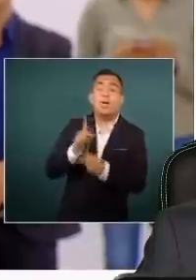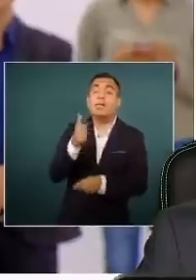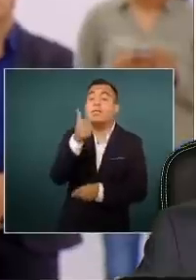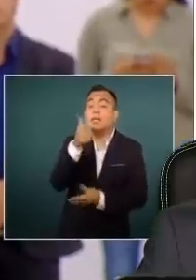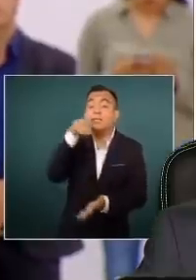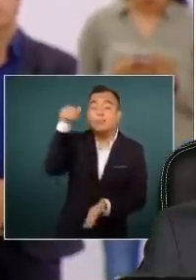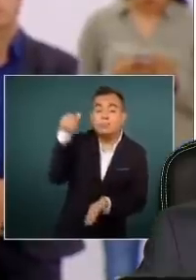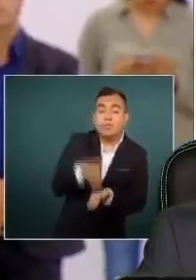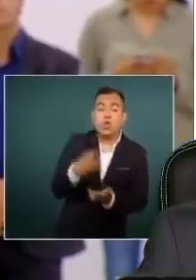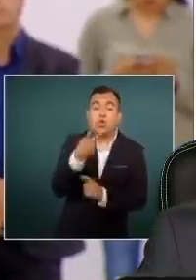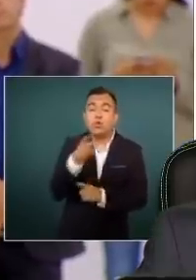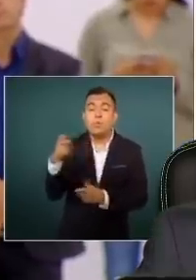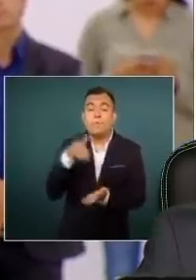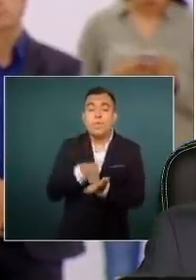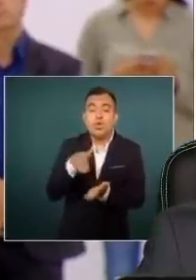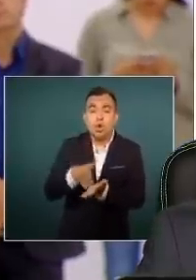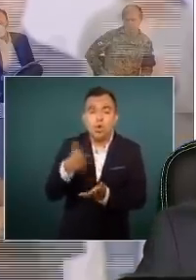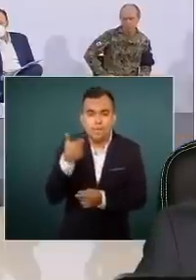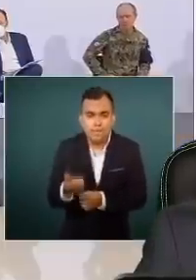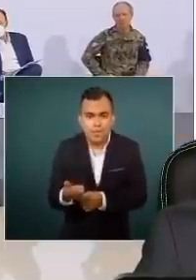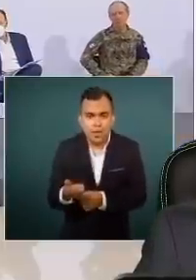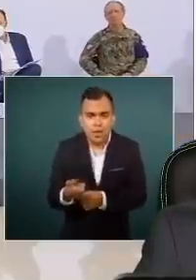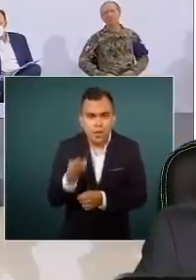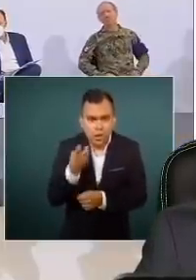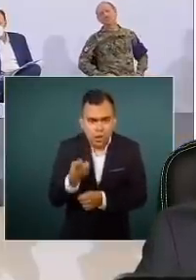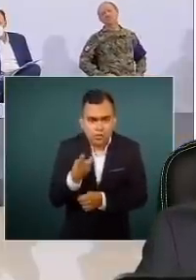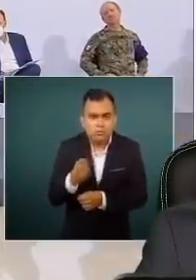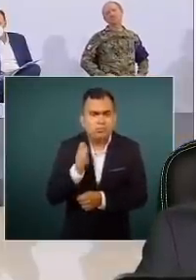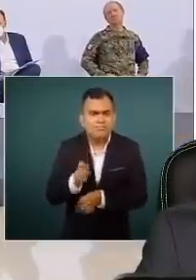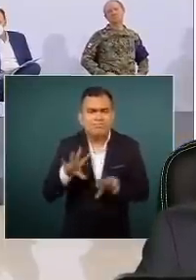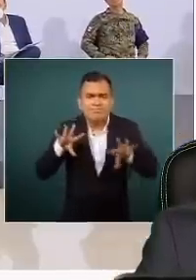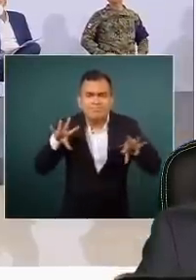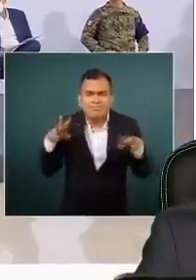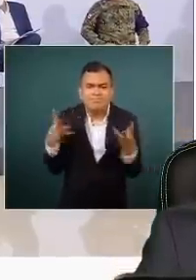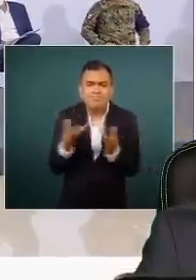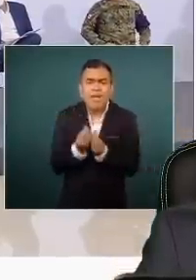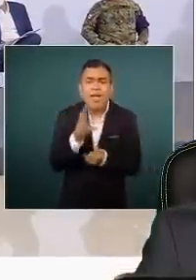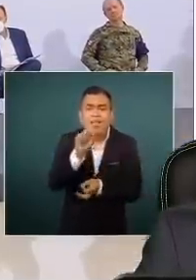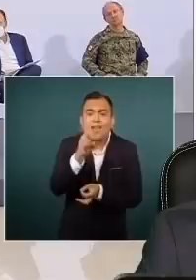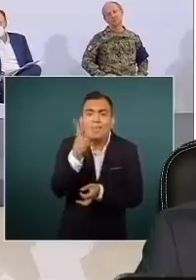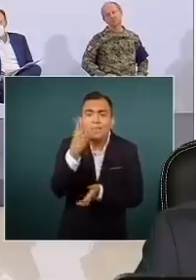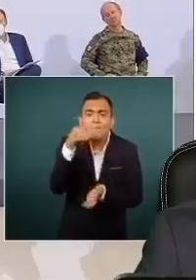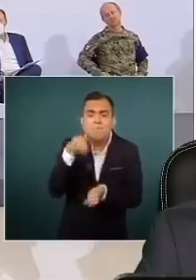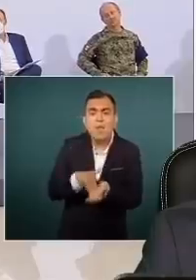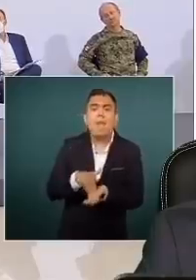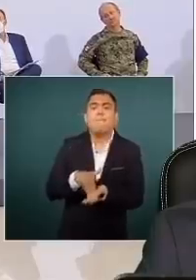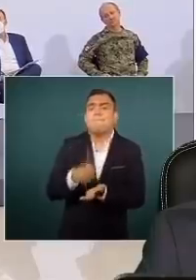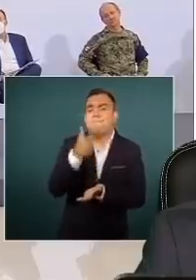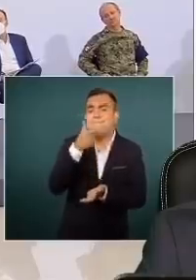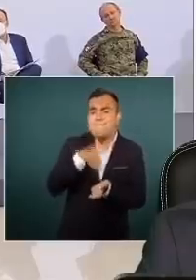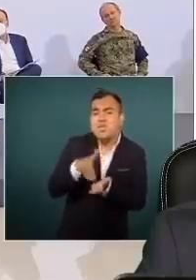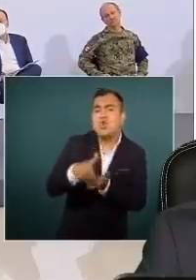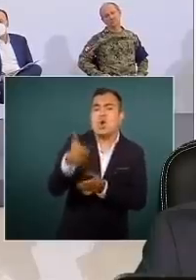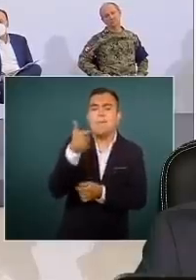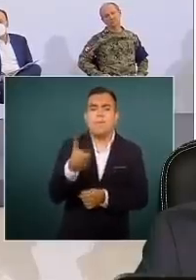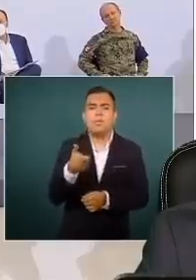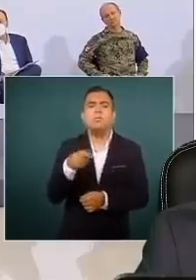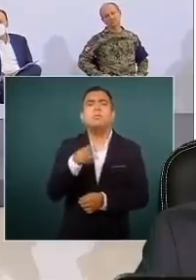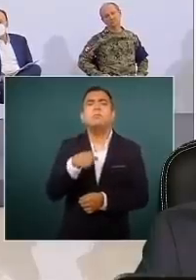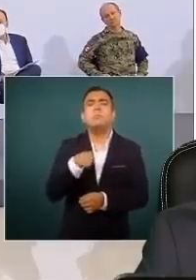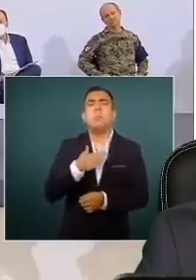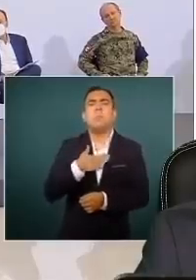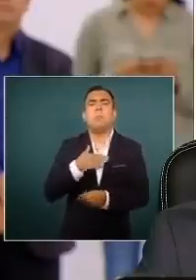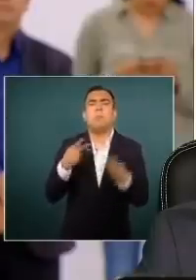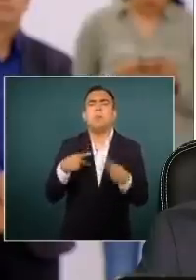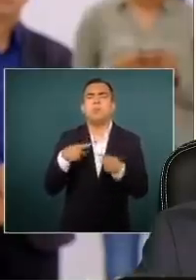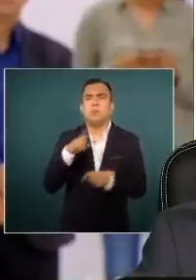6 mil 200 millones de pesos es decir que tenemos un total de 33 mil millones de pesos uno podría decir como